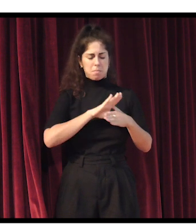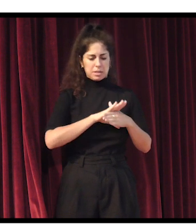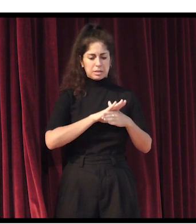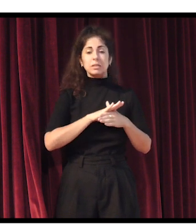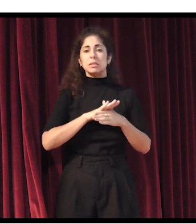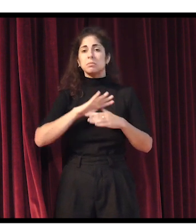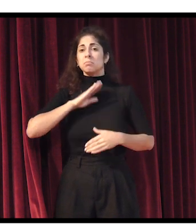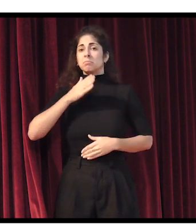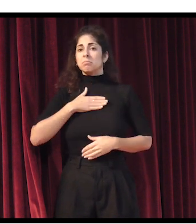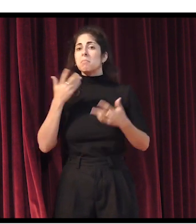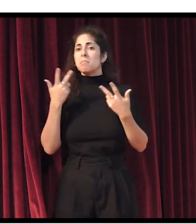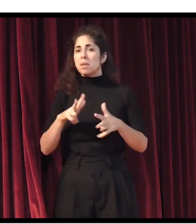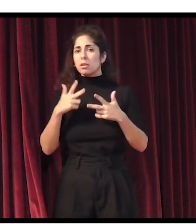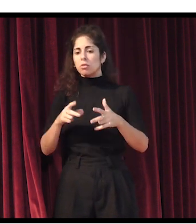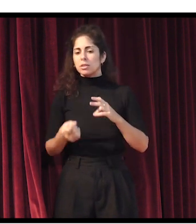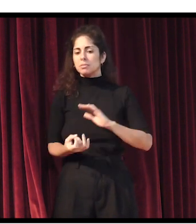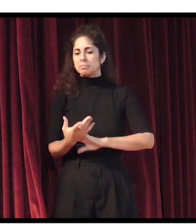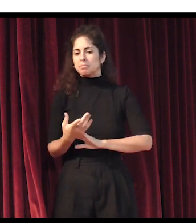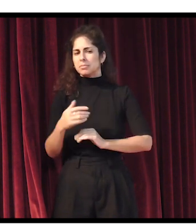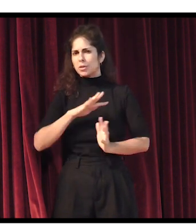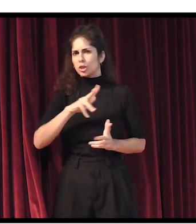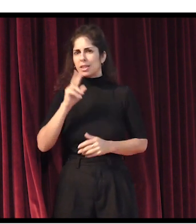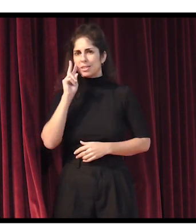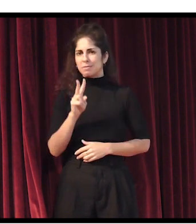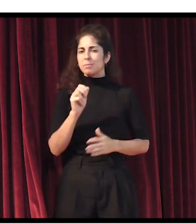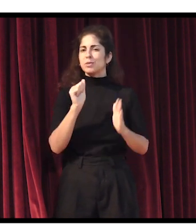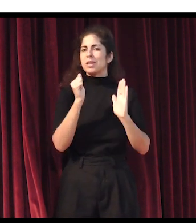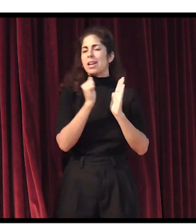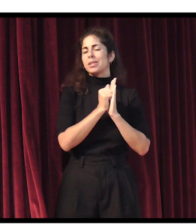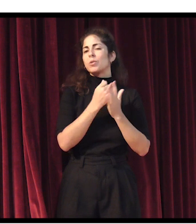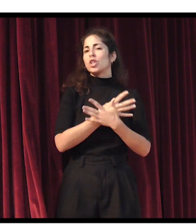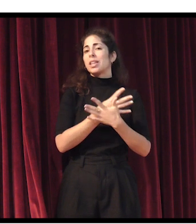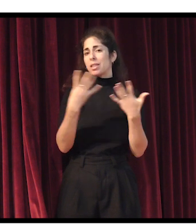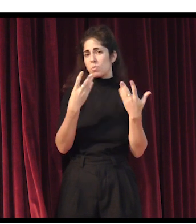había modificado el artículo 19 del que nos está hablando hoy.